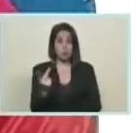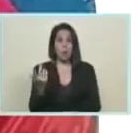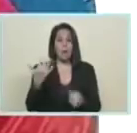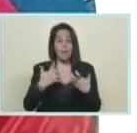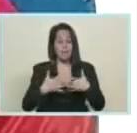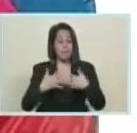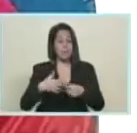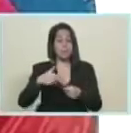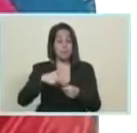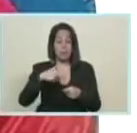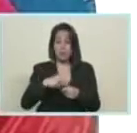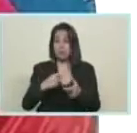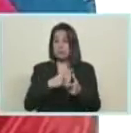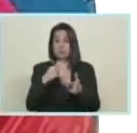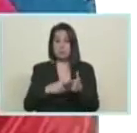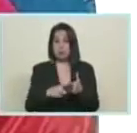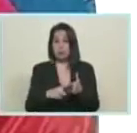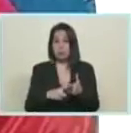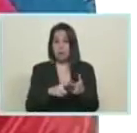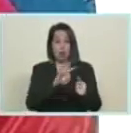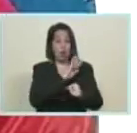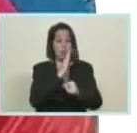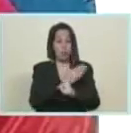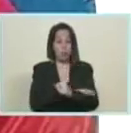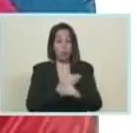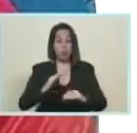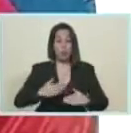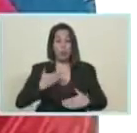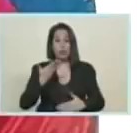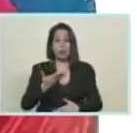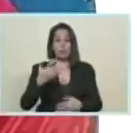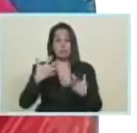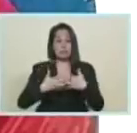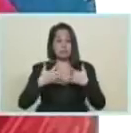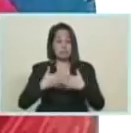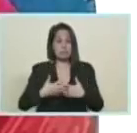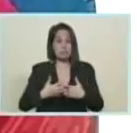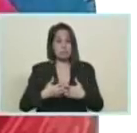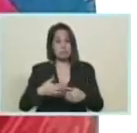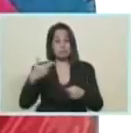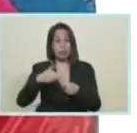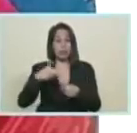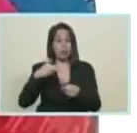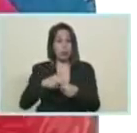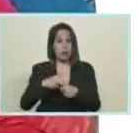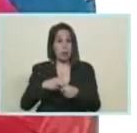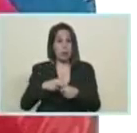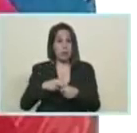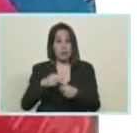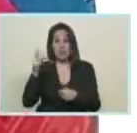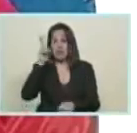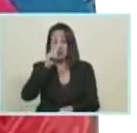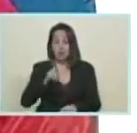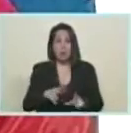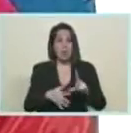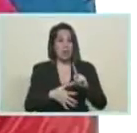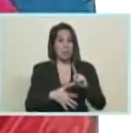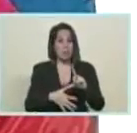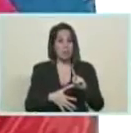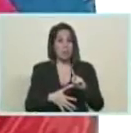PDVSA, entonces, que es la más poderosa industria petrolera de Venezuela, de América